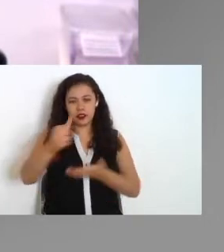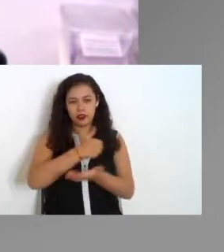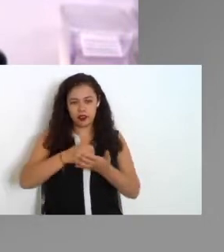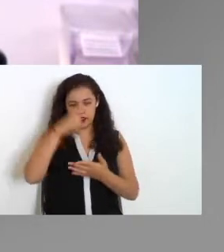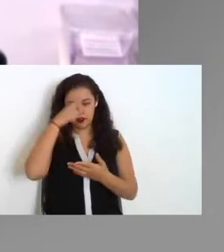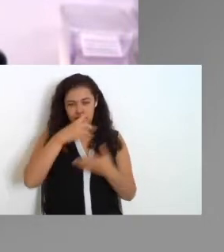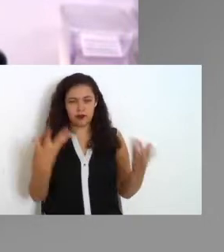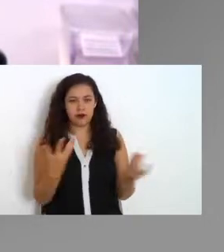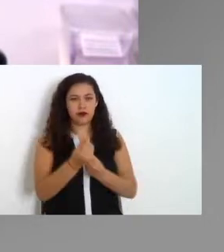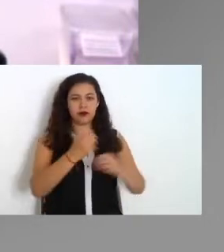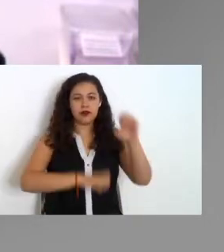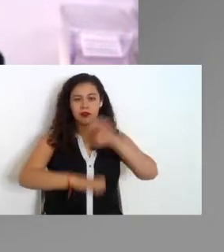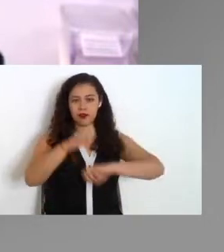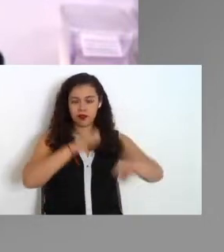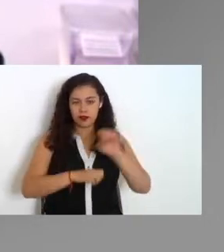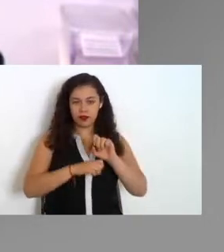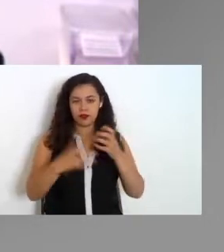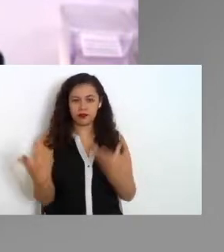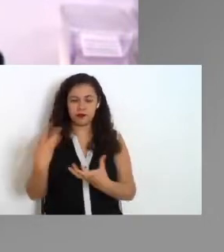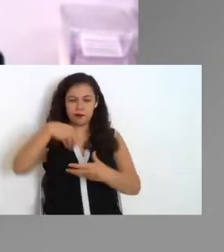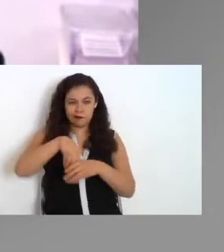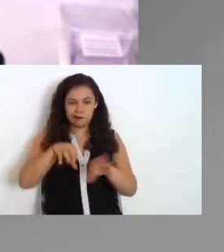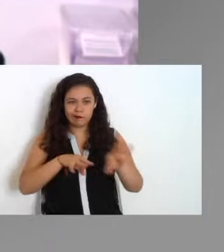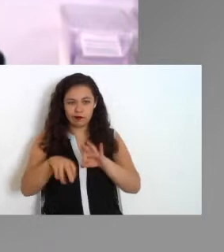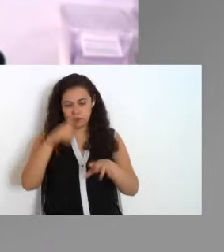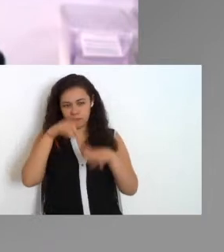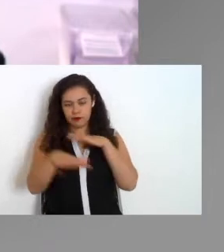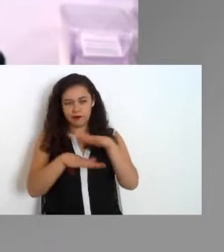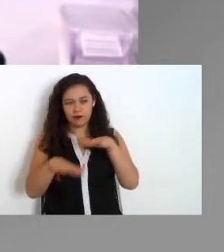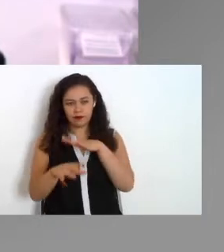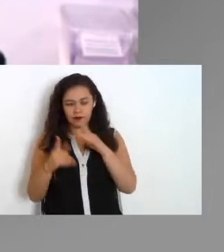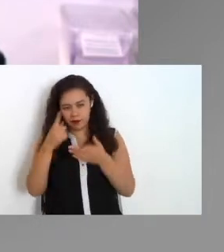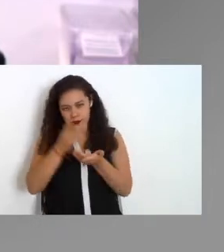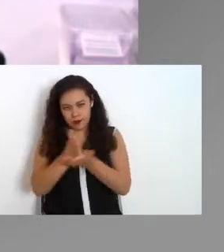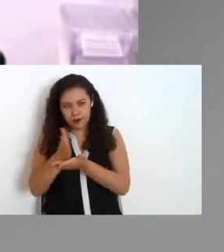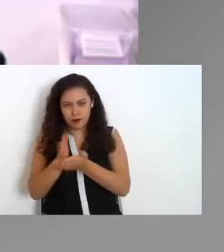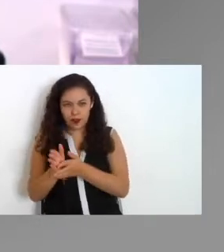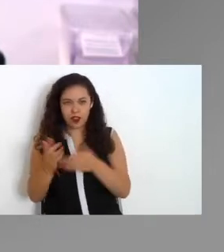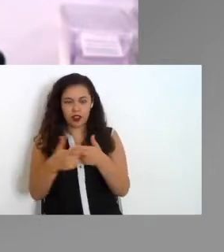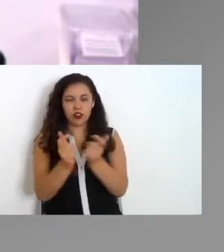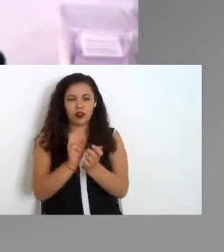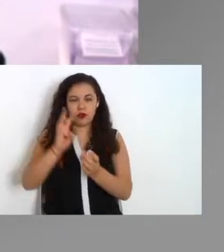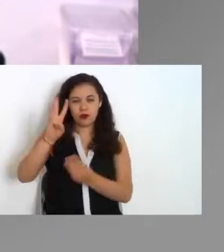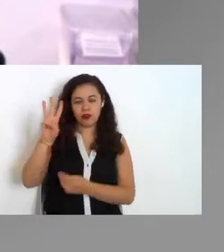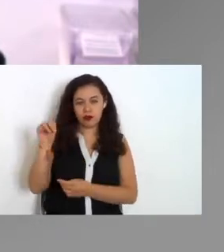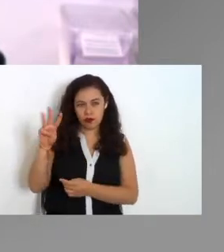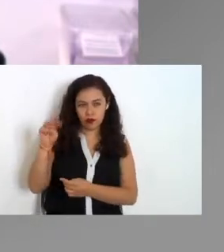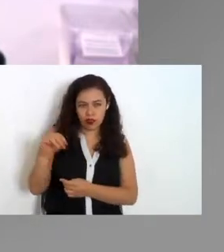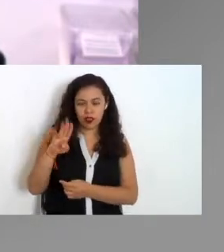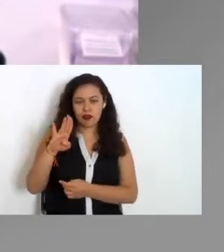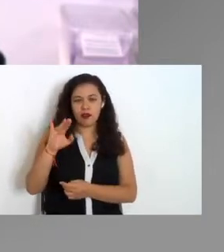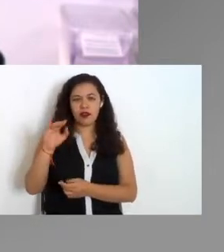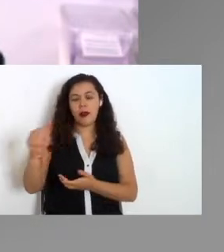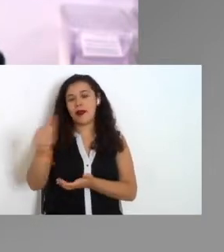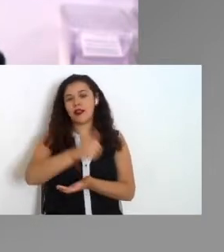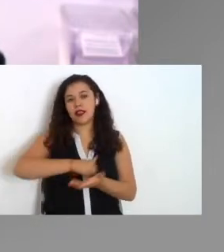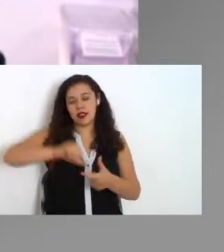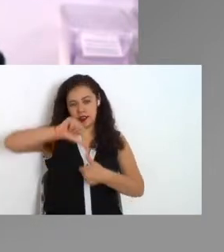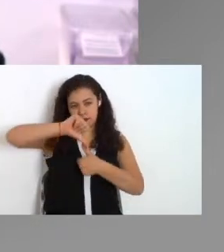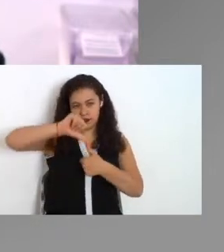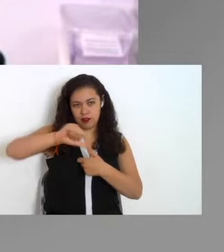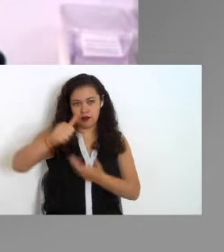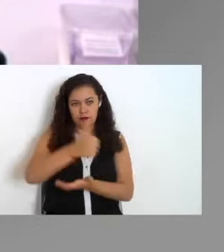siguientes empresas inclusión laboral desde el pilar de la accesibilidad, como son Grupo Walmart de México y Centroamérica, Institución